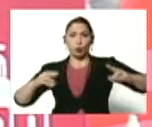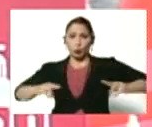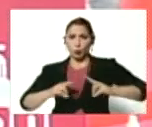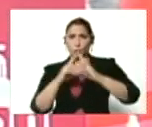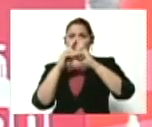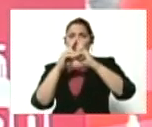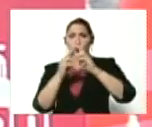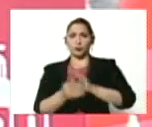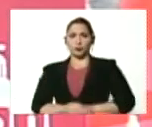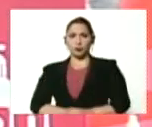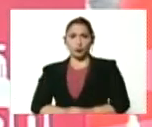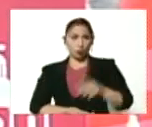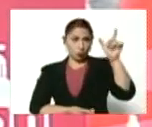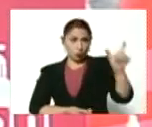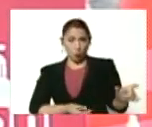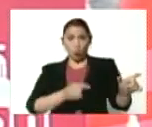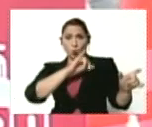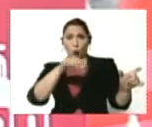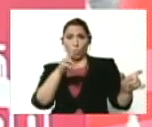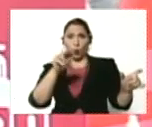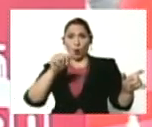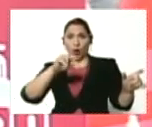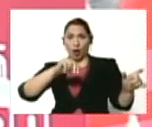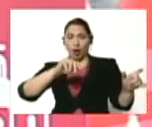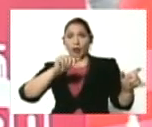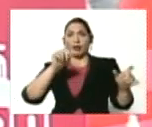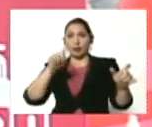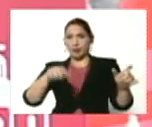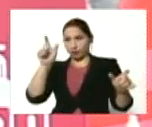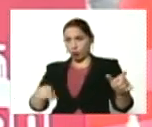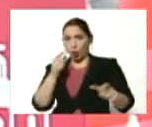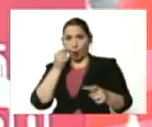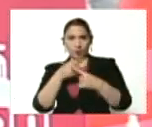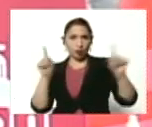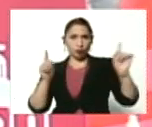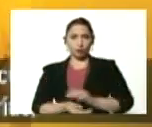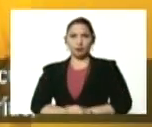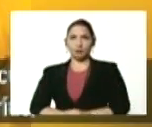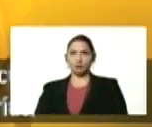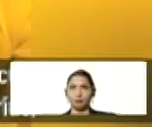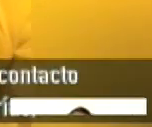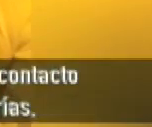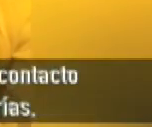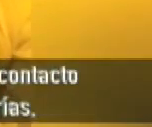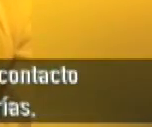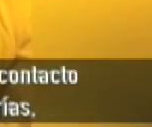entre Gutiérrez Aranguren y Cleber Alcalá Cordones. Adelante.